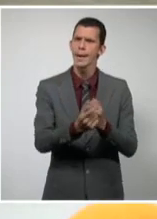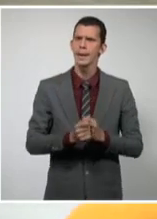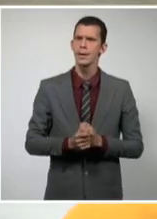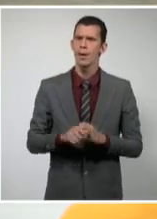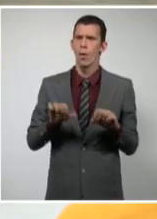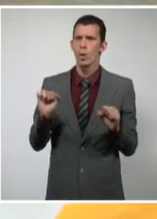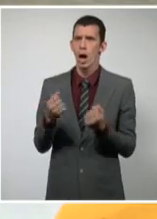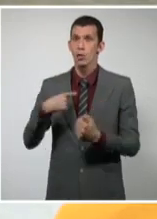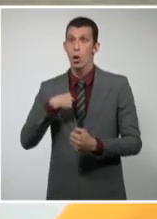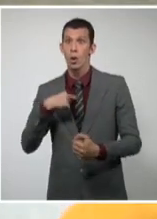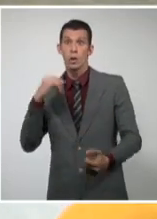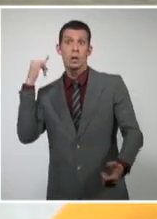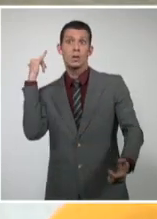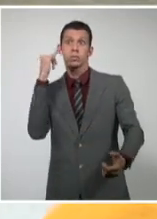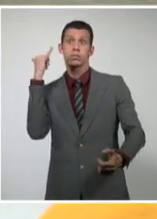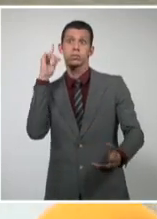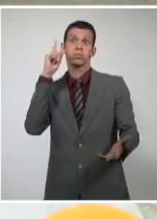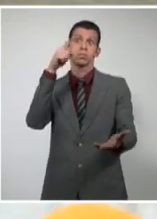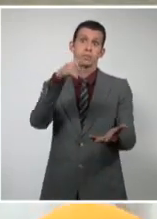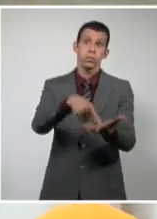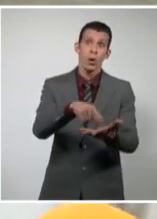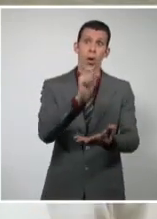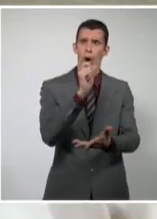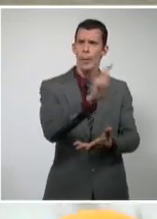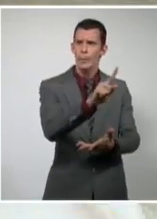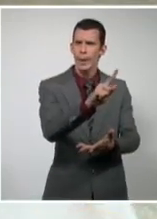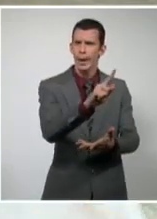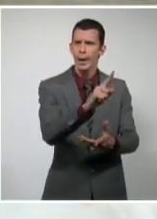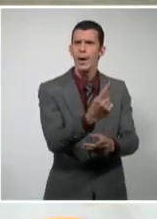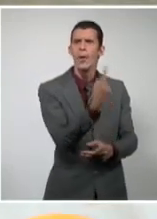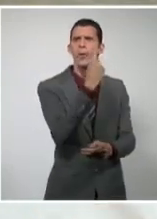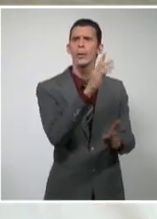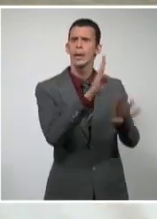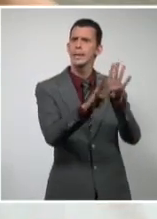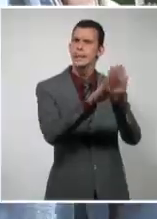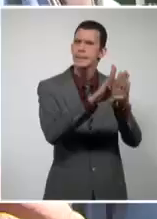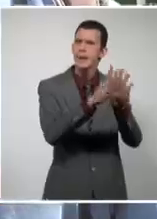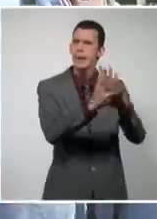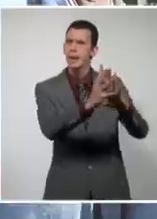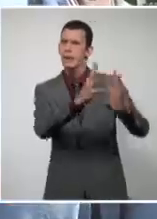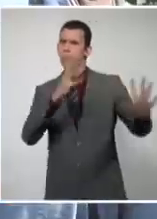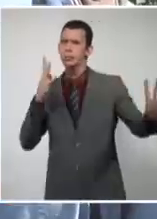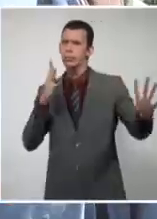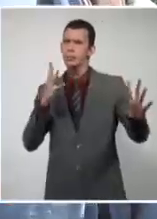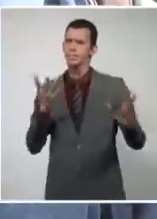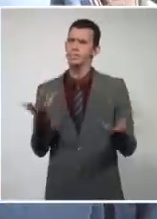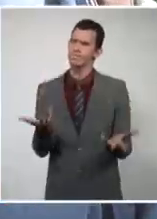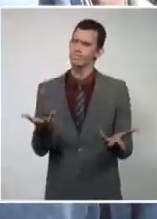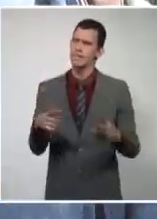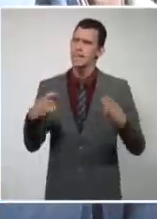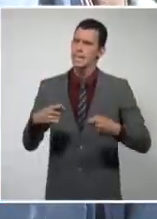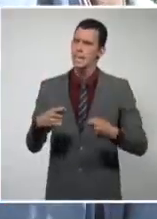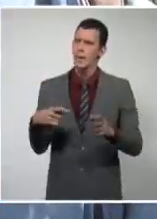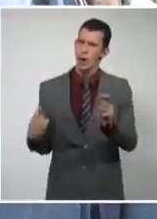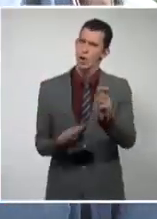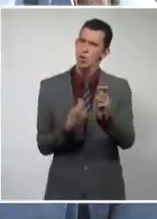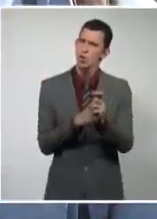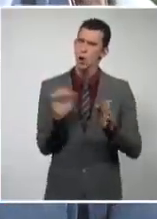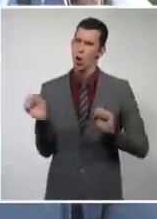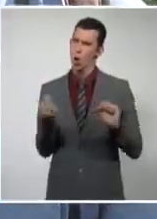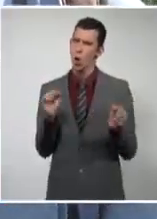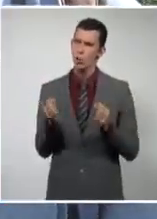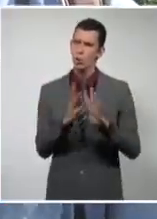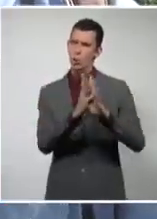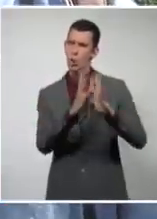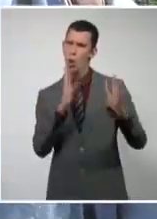una habitualidad permanente en determinadas tiendas, que en definitiva lo que van a generar es aglomeraciones por gusto. Sería bueno, ¿sabes? Desde un cartelito que diga mañana